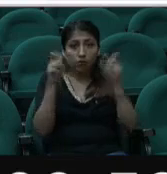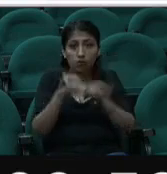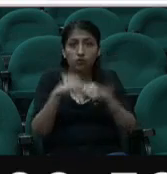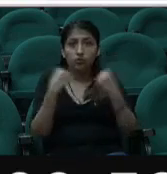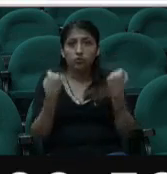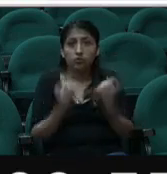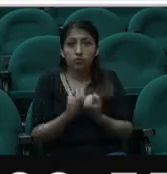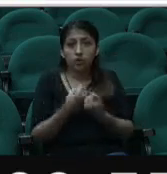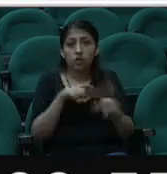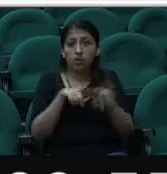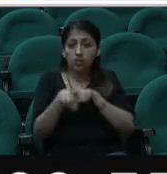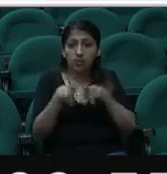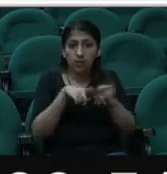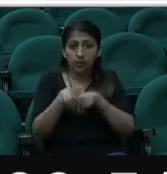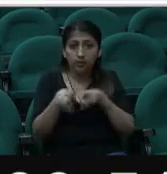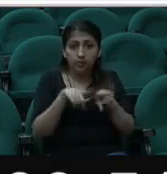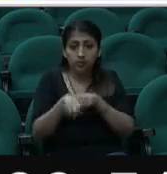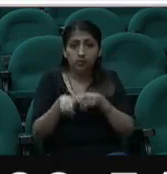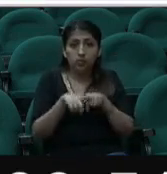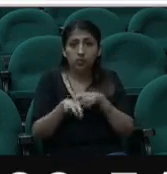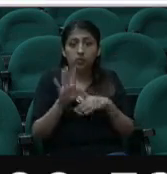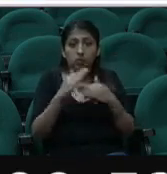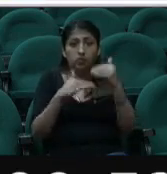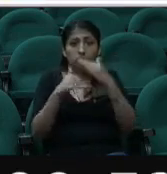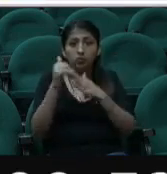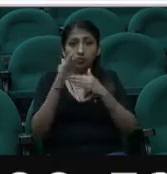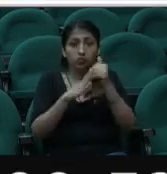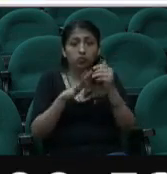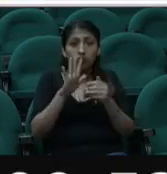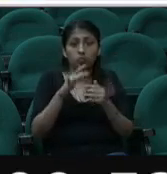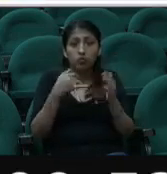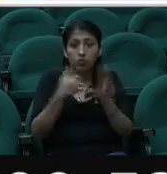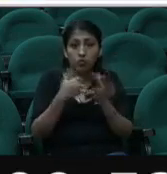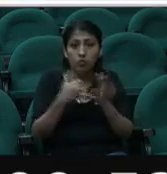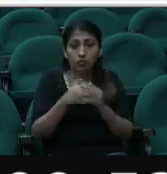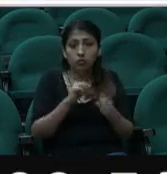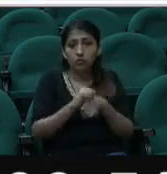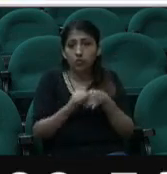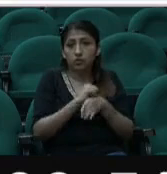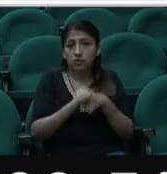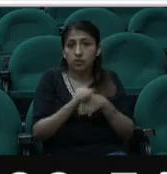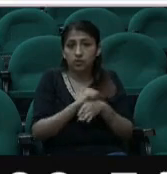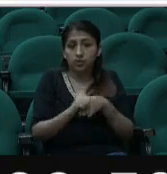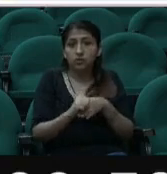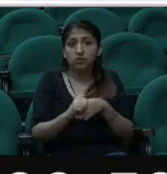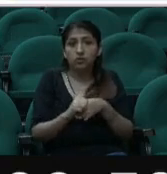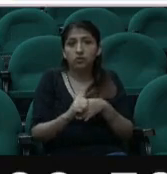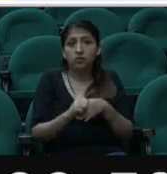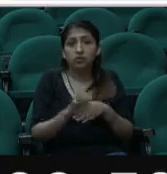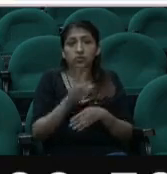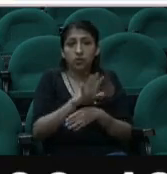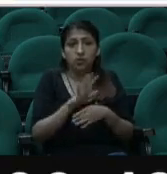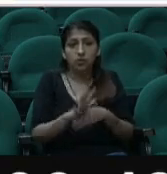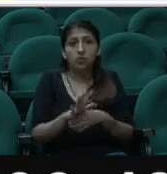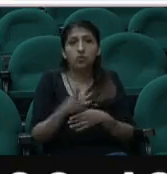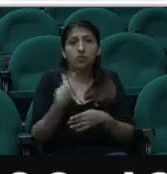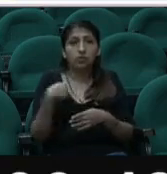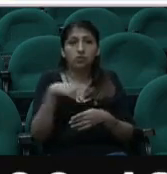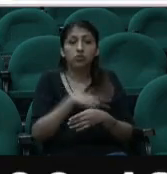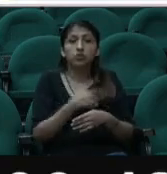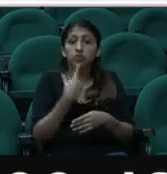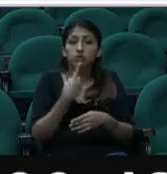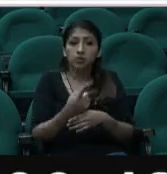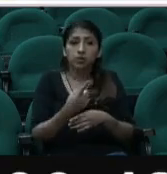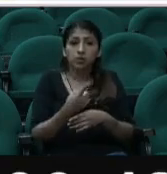de participación de la construcción de los presupuestos participativos y obviamente aquello es lo que nosotros